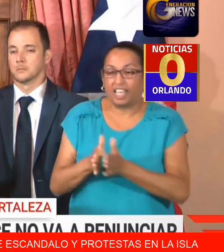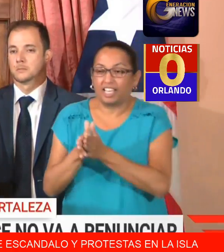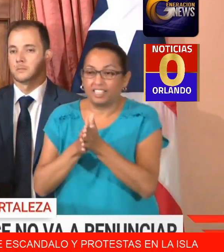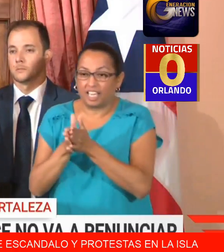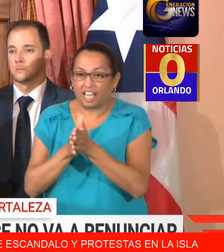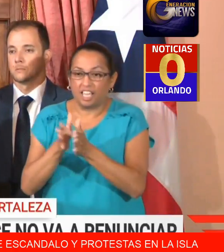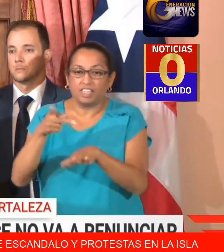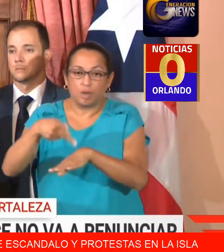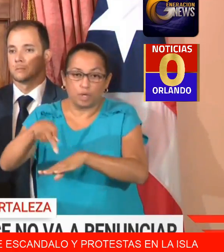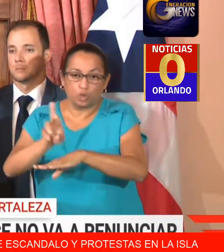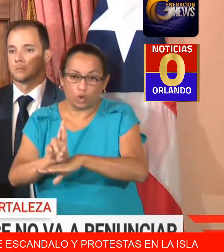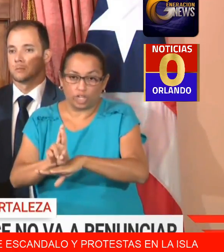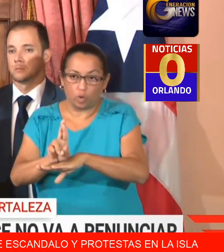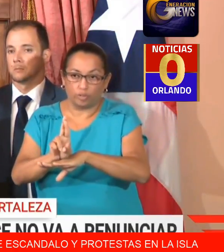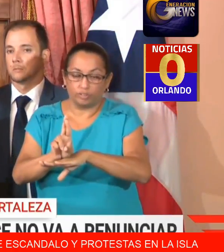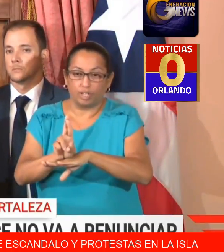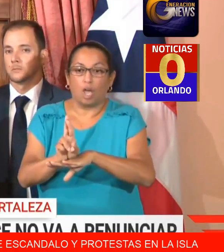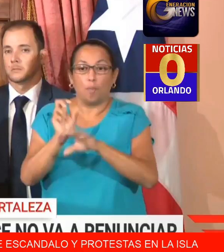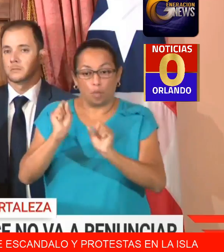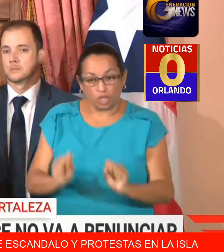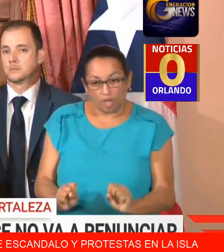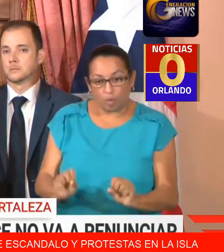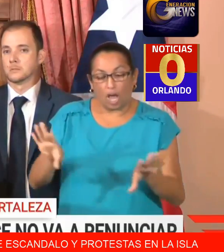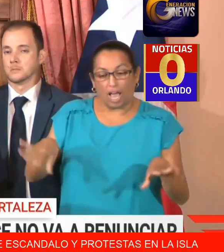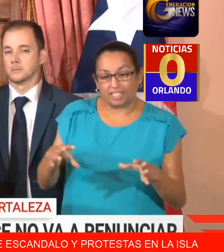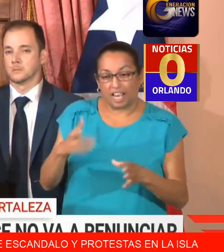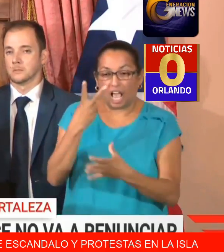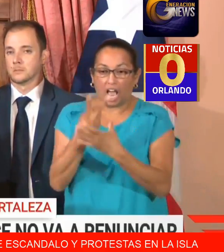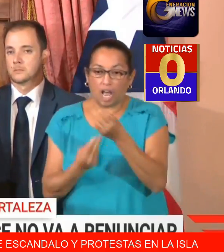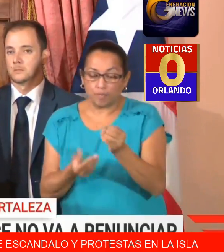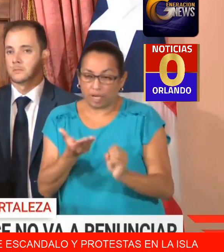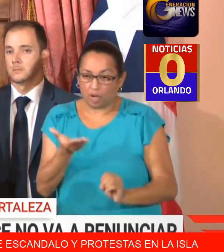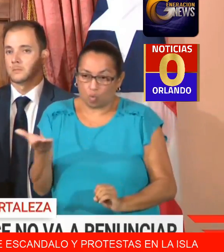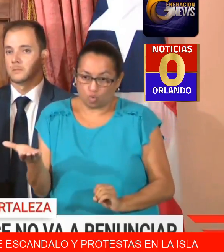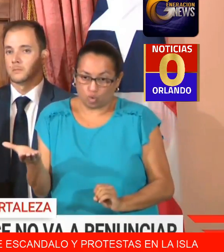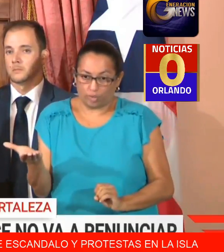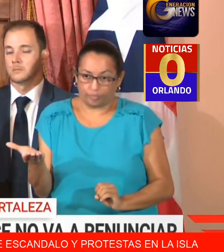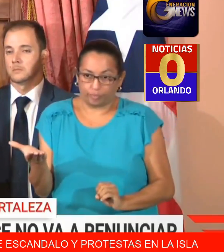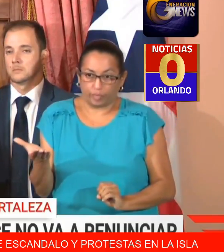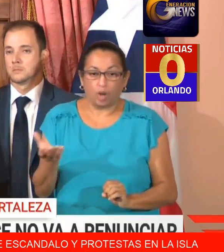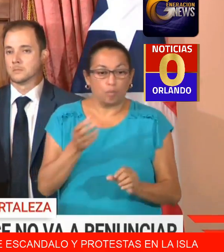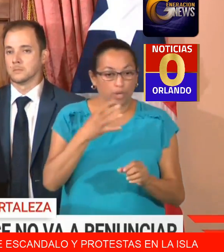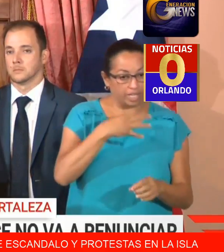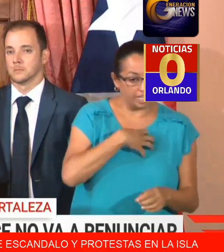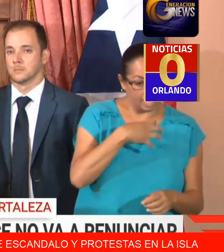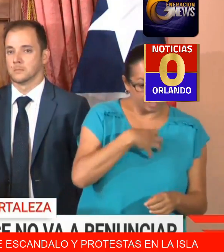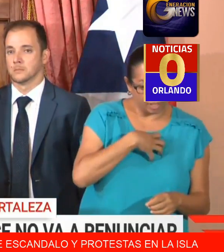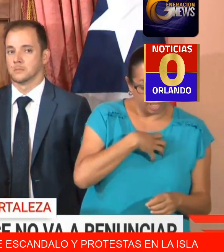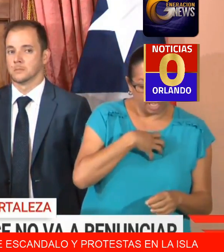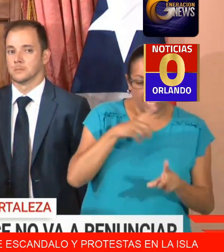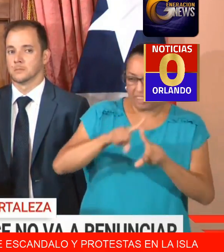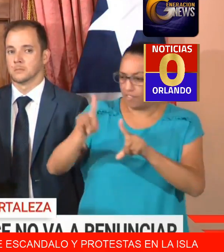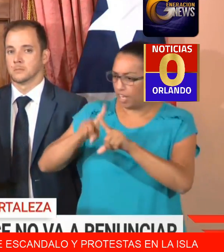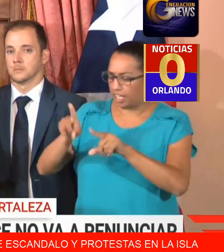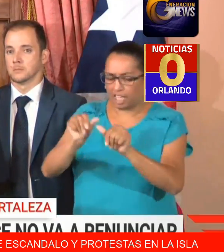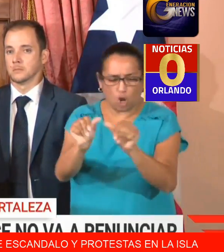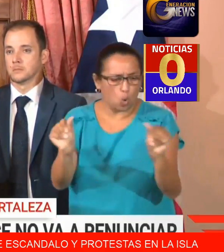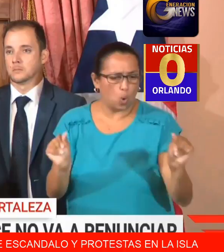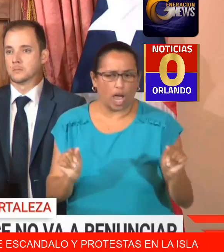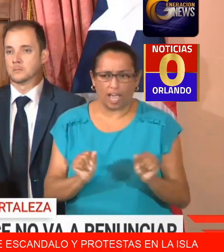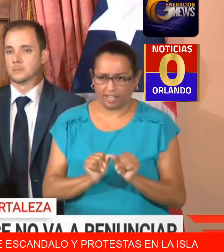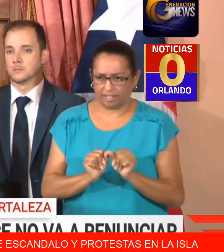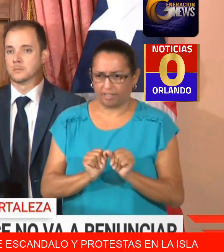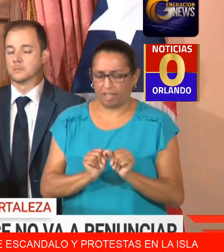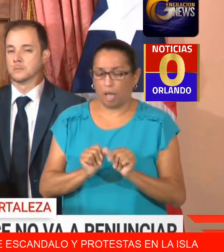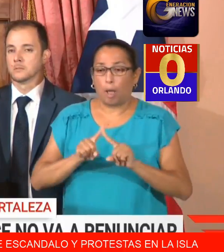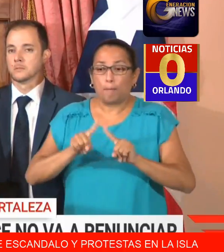resultados. Siempre uno va a enfrentar distintos retos. Este es un gran reto, pero de la misma forma,